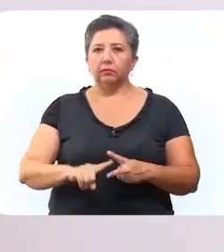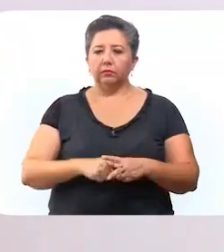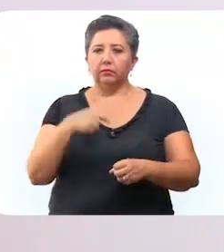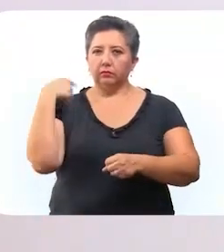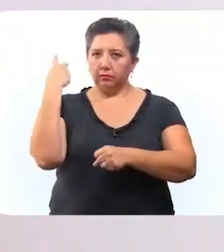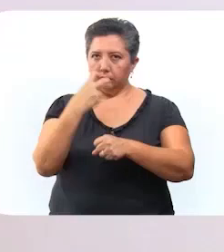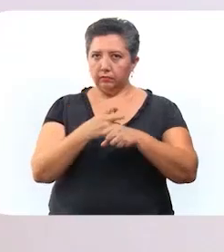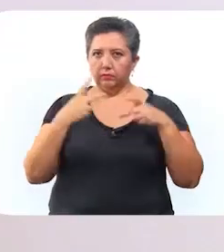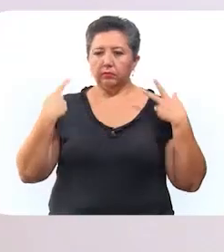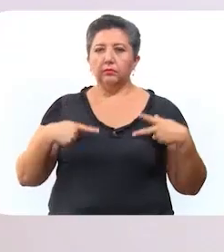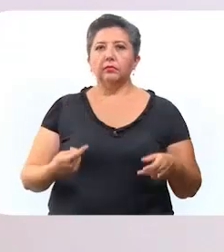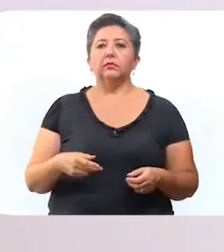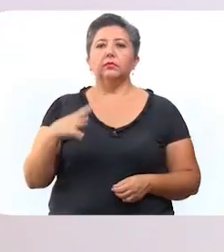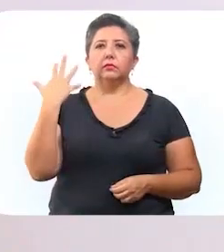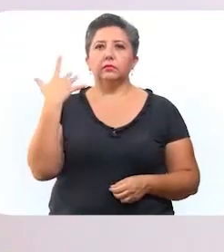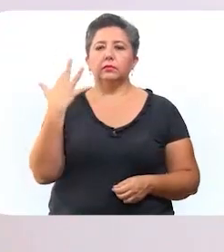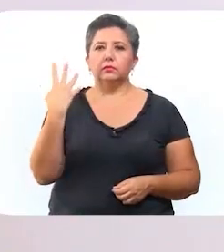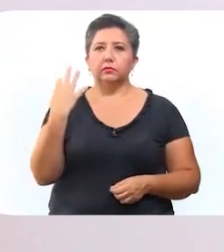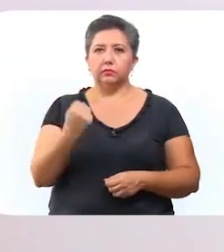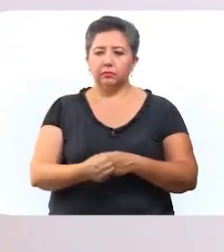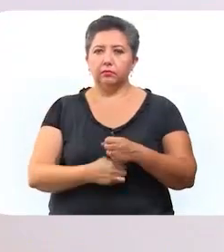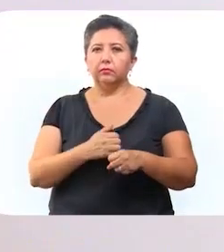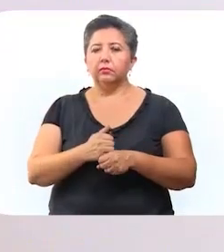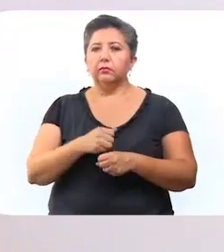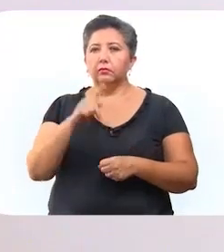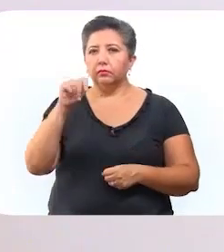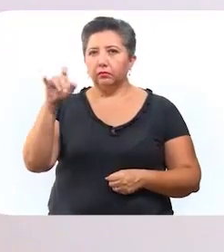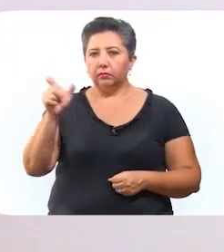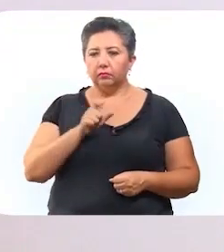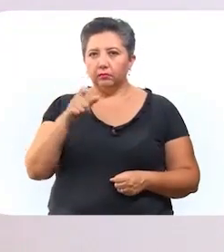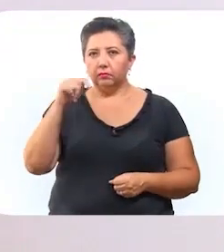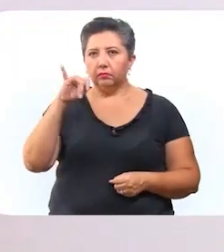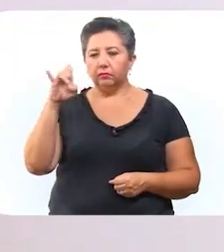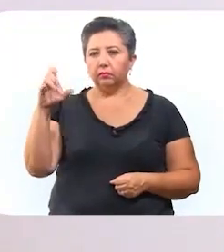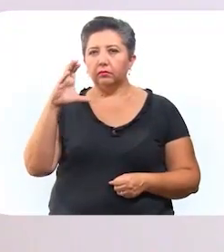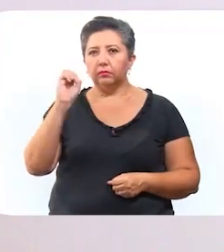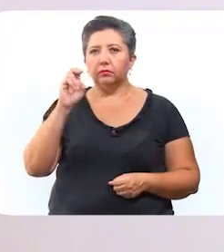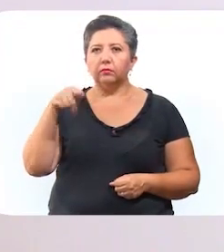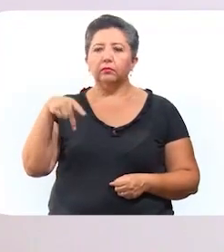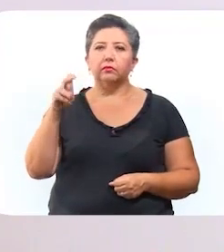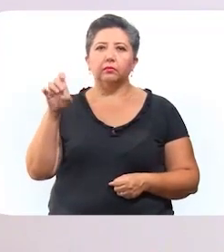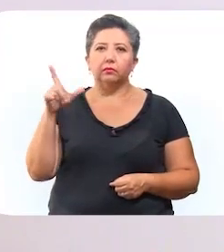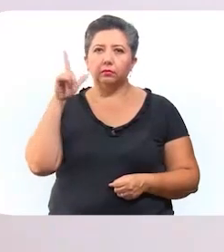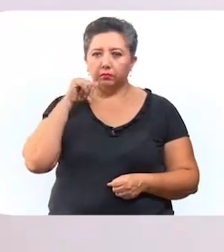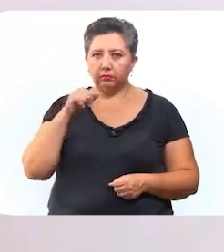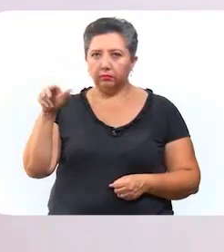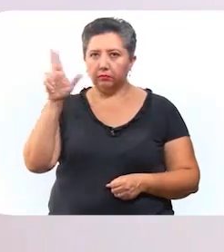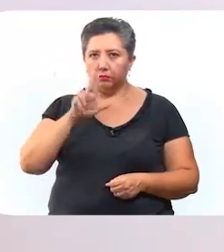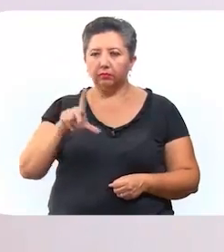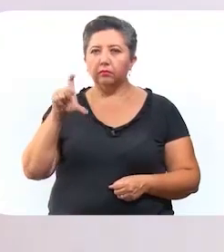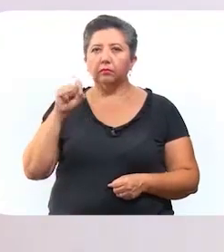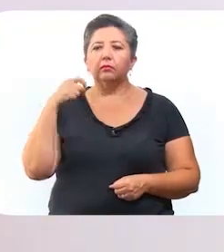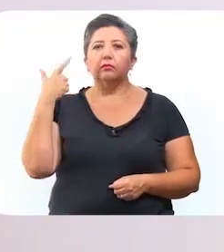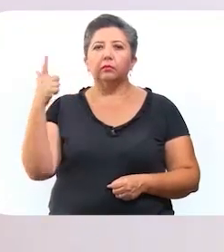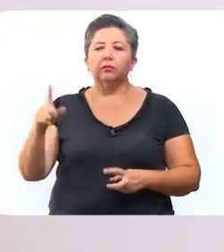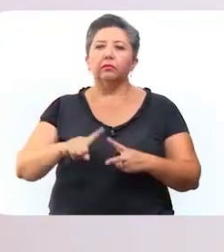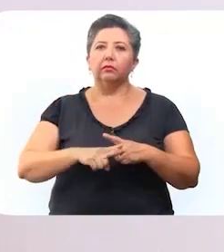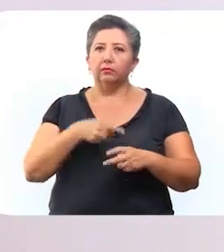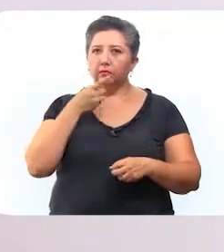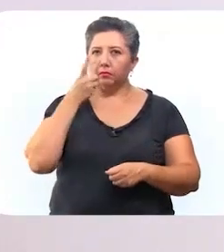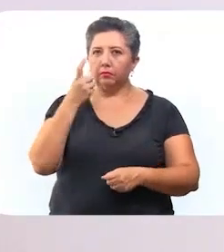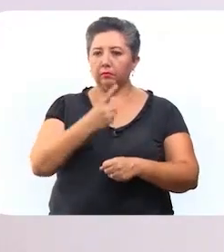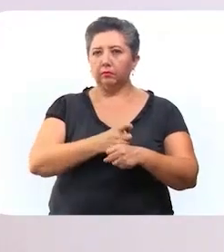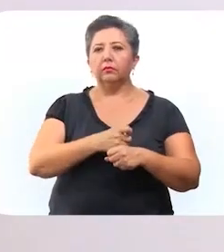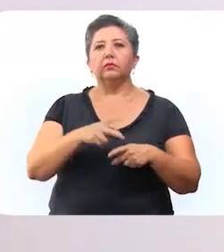la segunda dosis para personas de 50 a 59 años en Tecash, Ticul y Concal. Mañana martes 27 comenzará la aplicación de